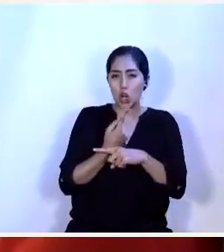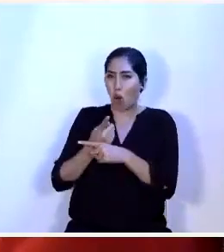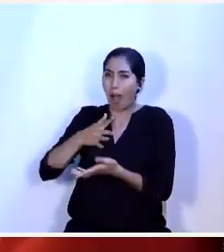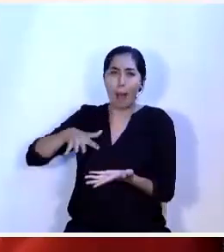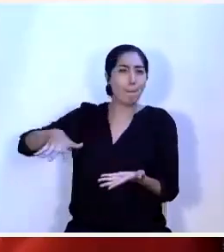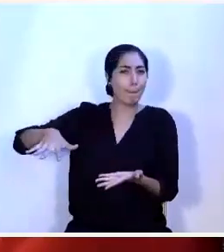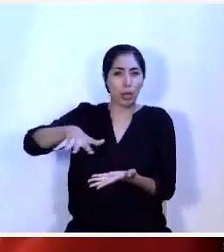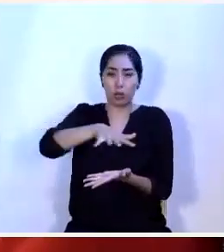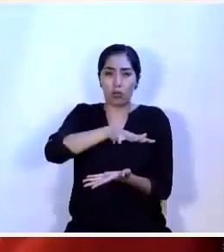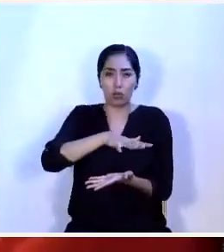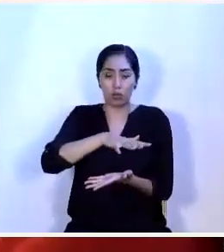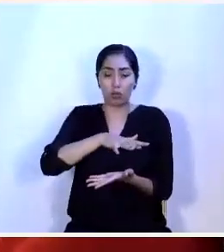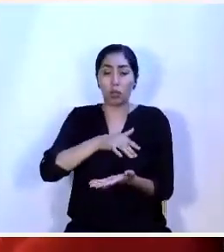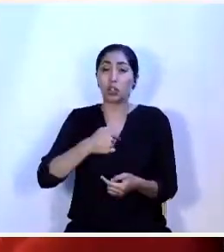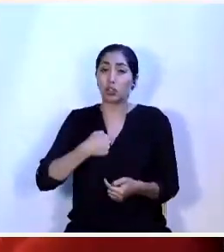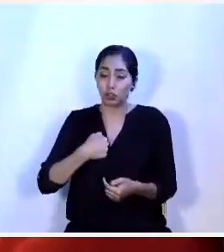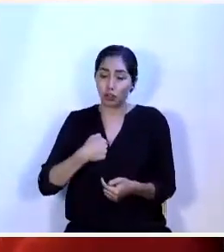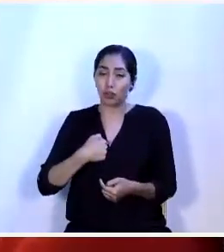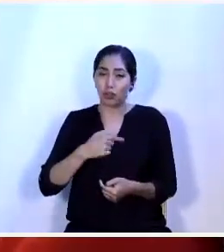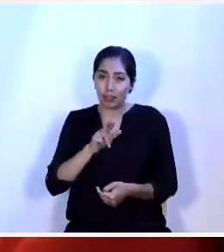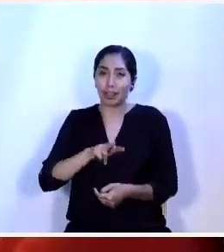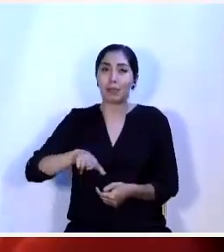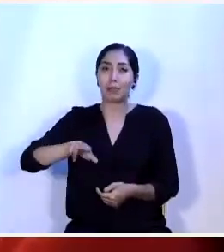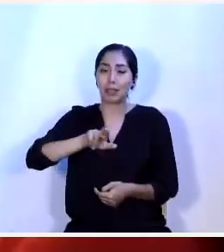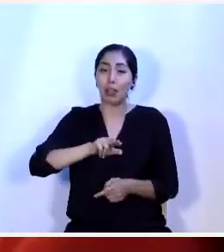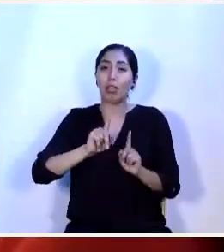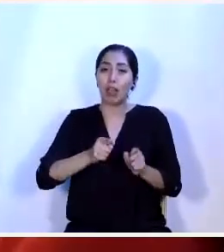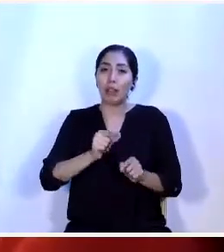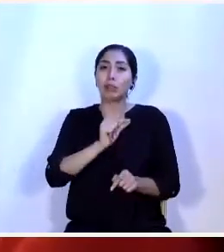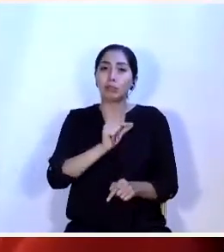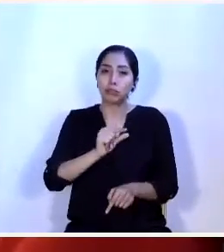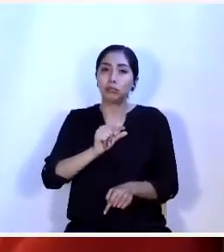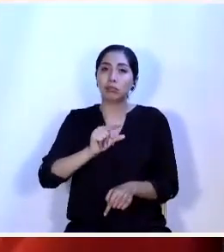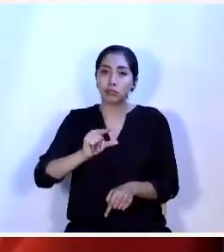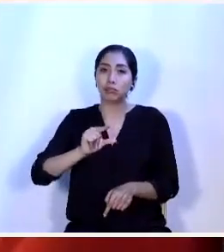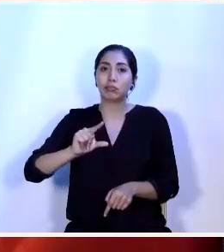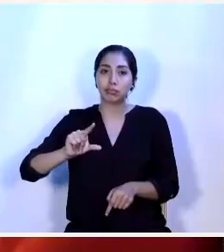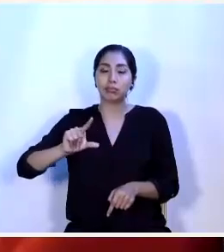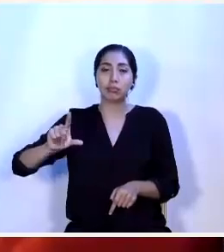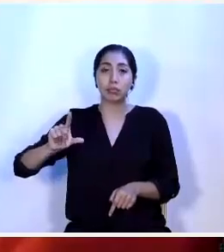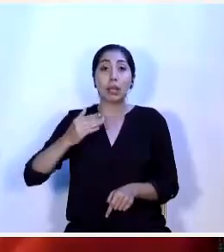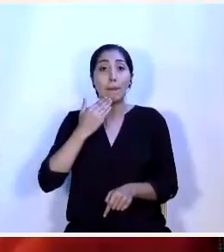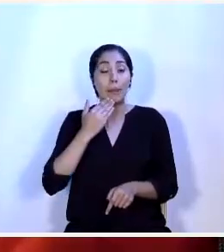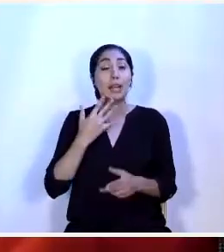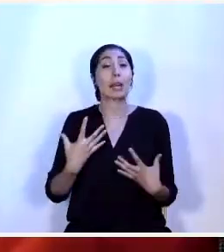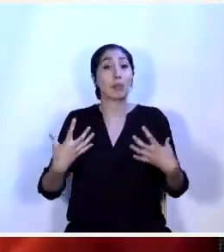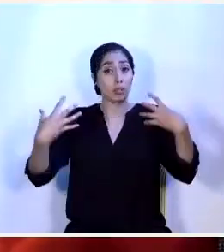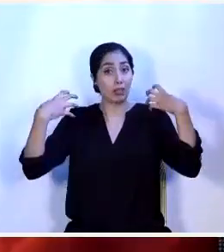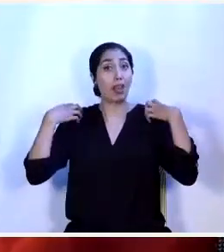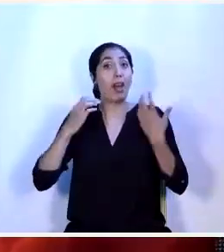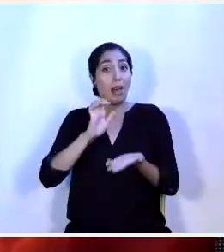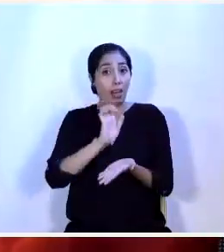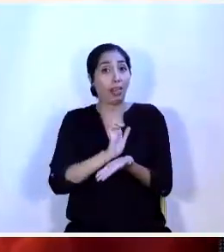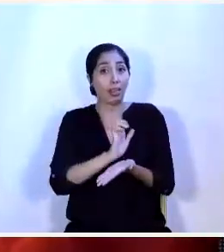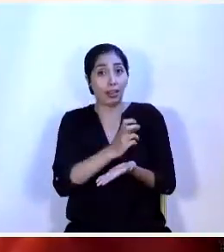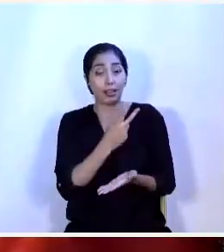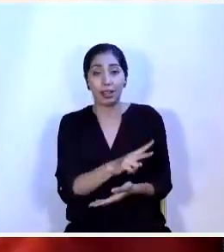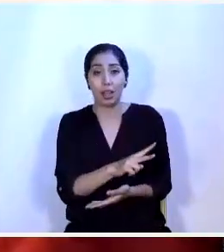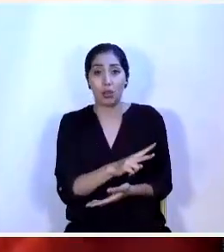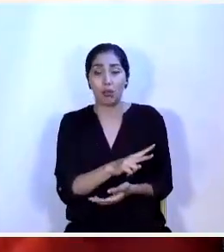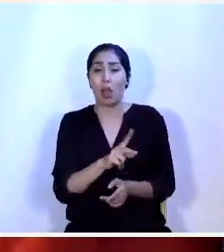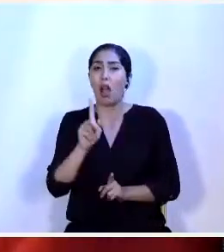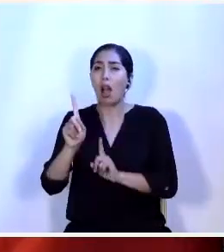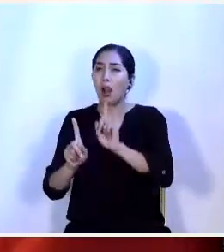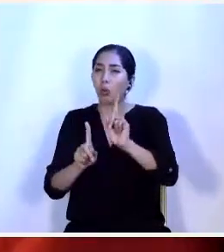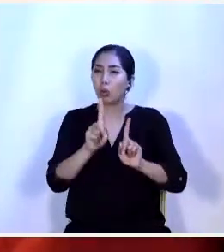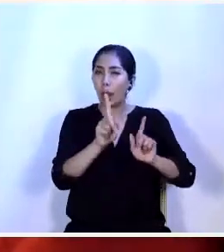así como, reitero, con gradualidad y responsabilidad fiscal. Probablemente algunas personas